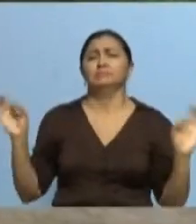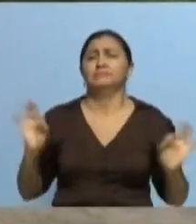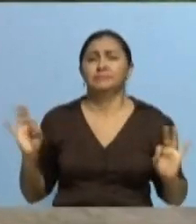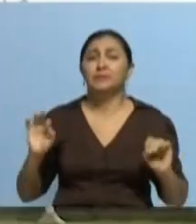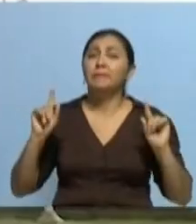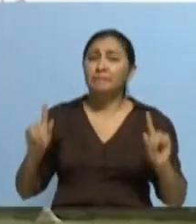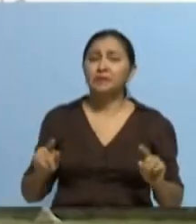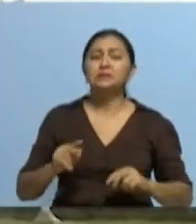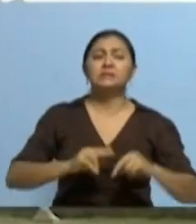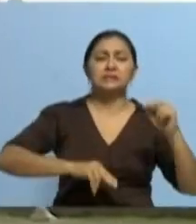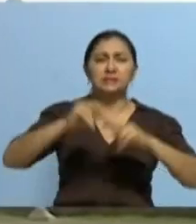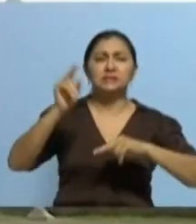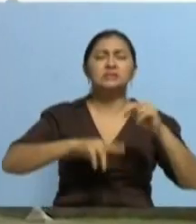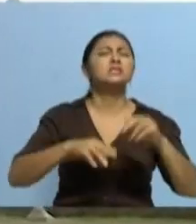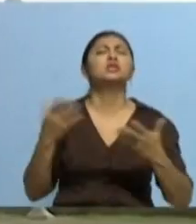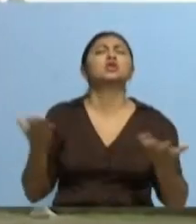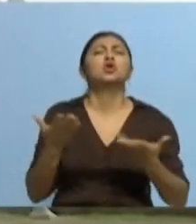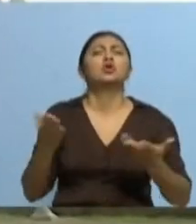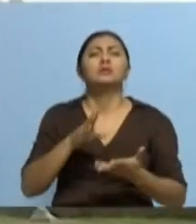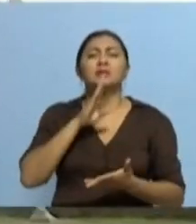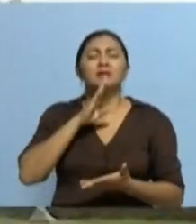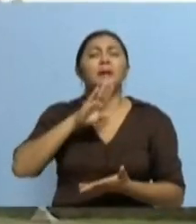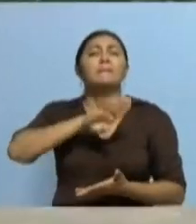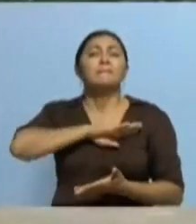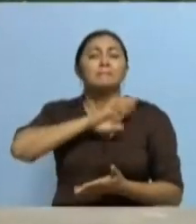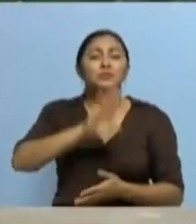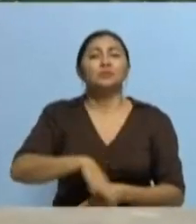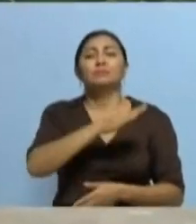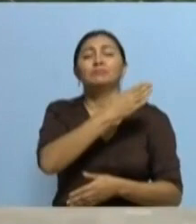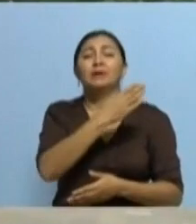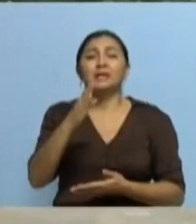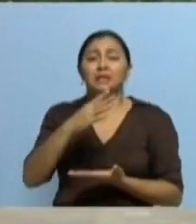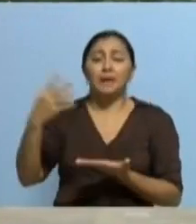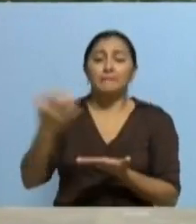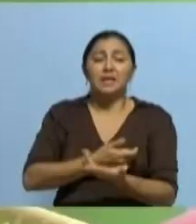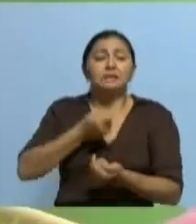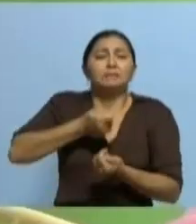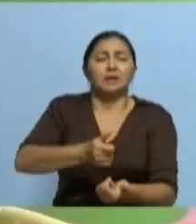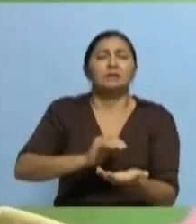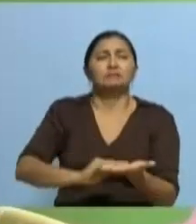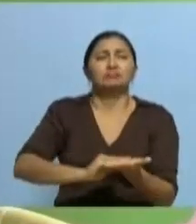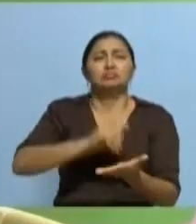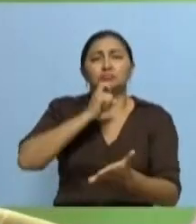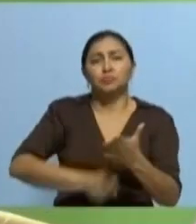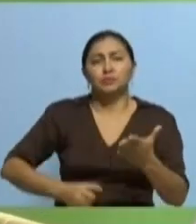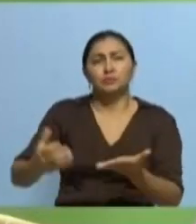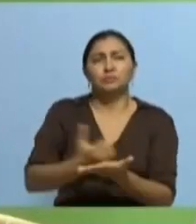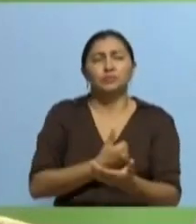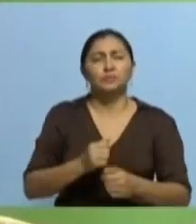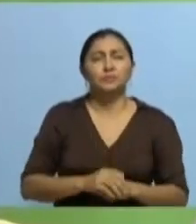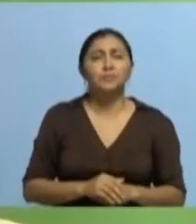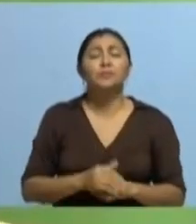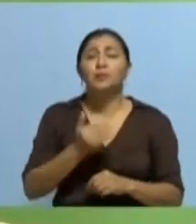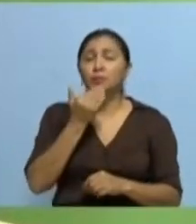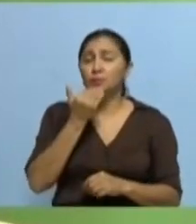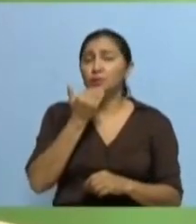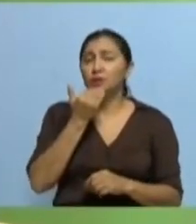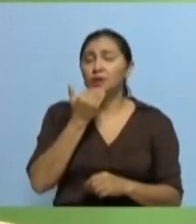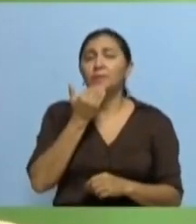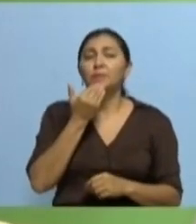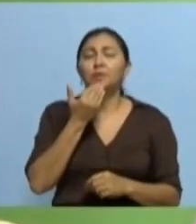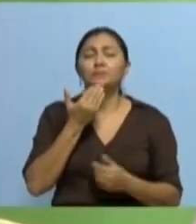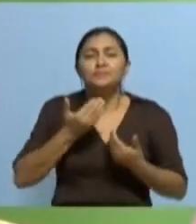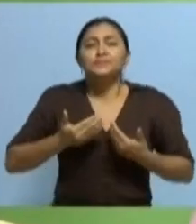fueron construidos con el dinero del impuesto de los barranquilleros. Queremos migrar a un modelo, por darles un ejemplo, como Puerta de